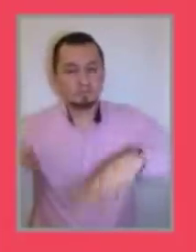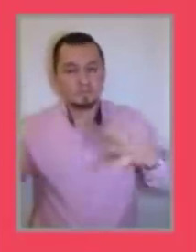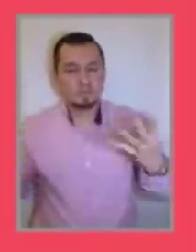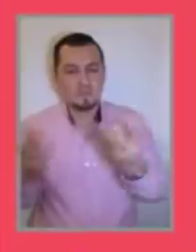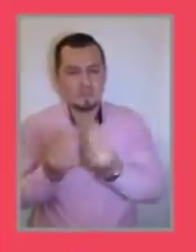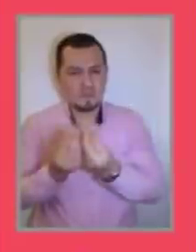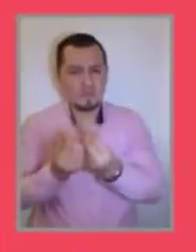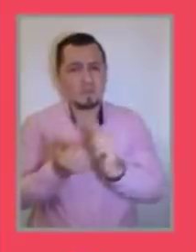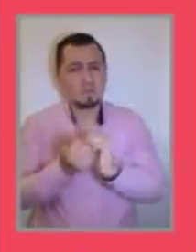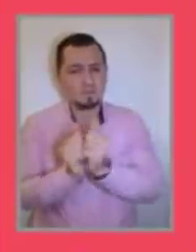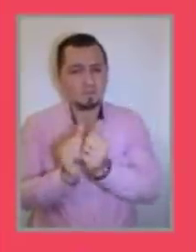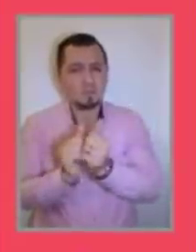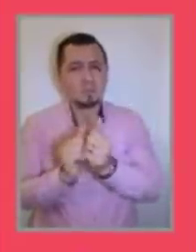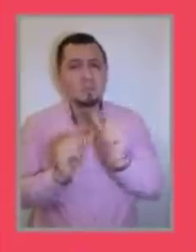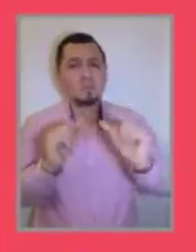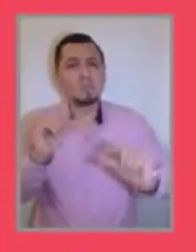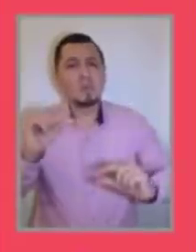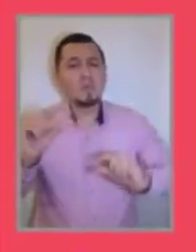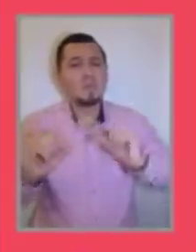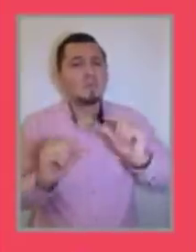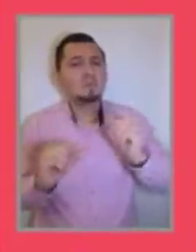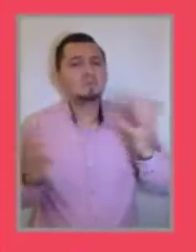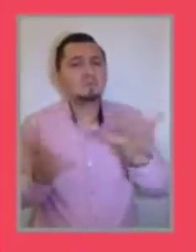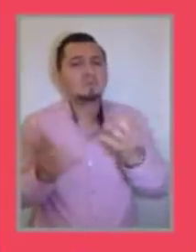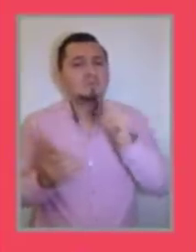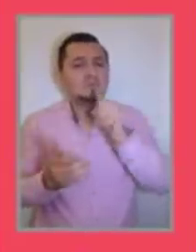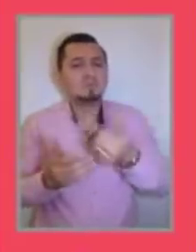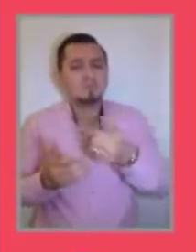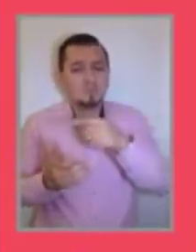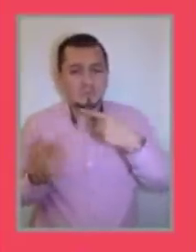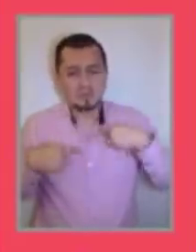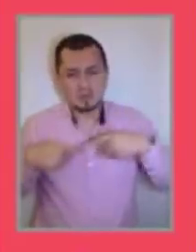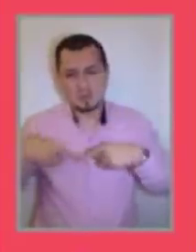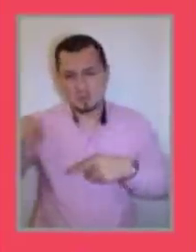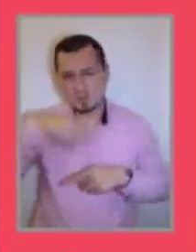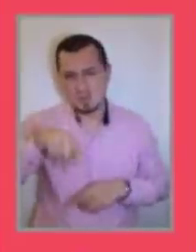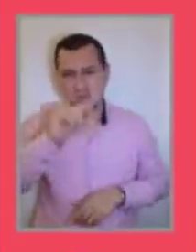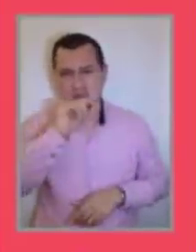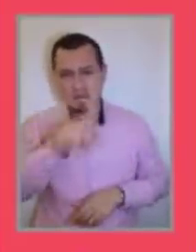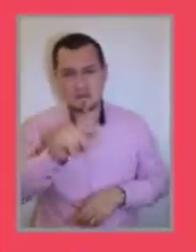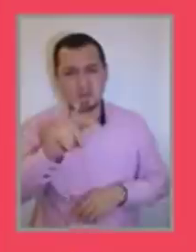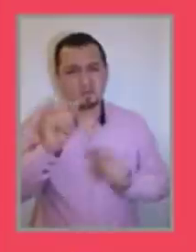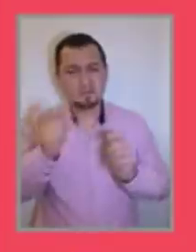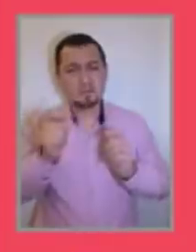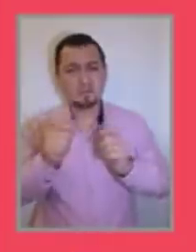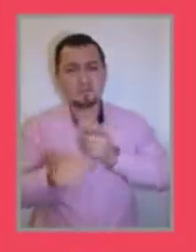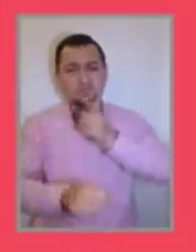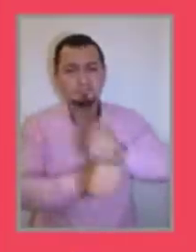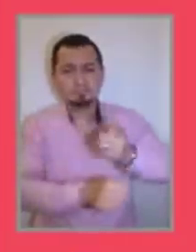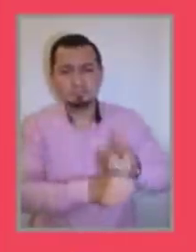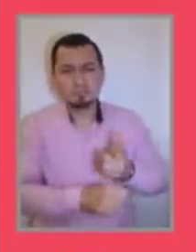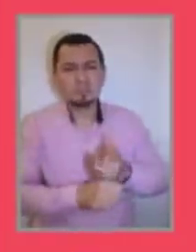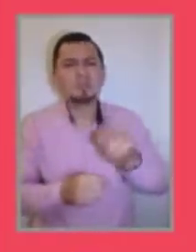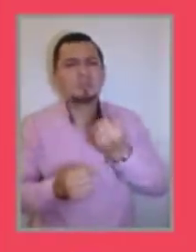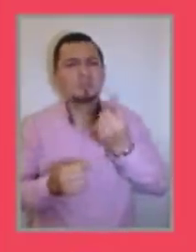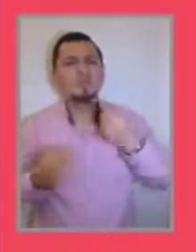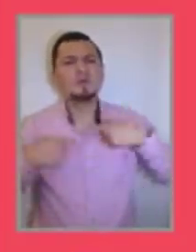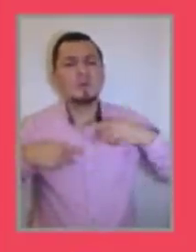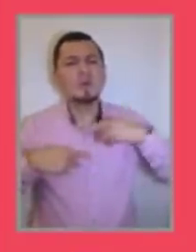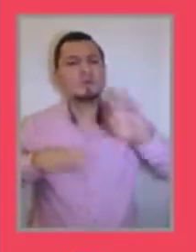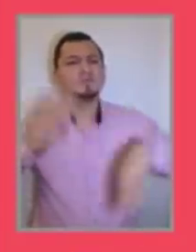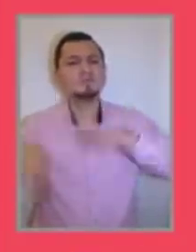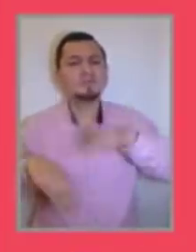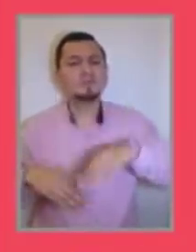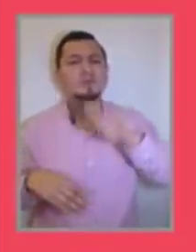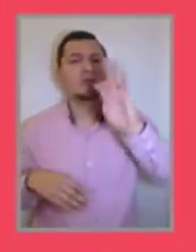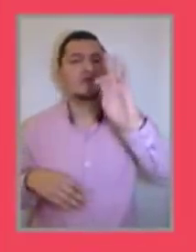poco ha avanzado la investigación. Nos preguntamos los jaliscienses con la aparición de fosas, ¿qué está pasando en el Instituto